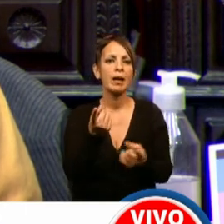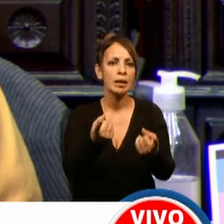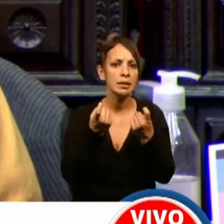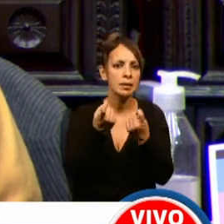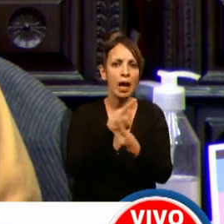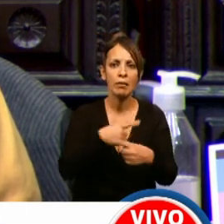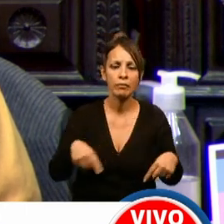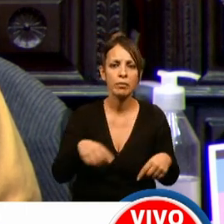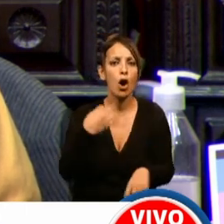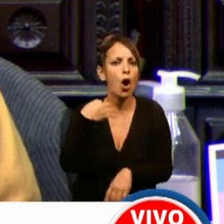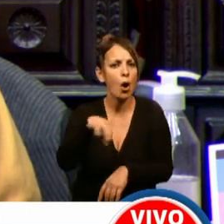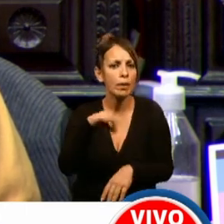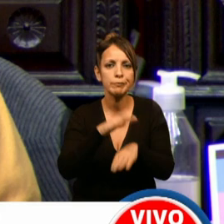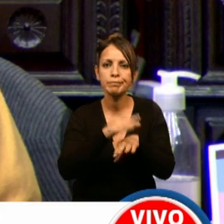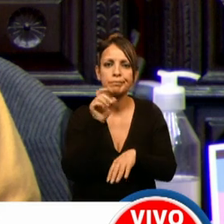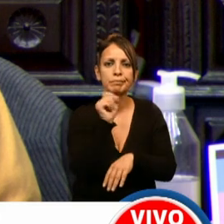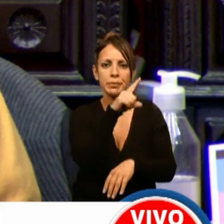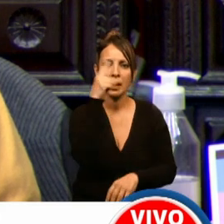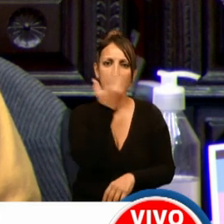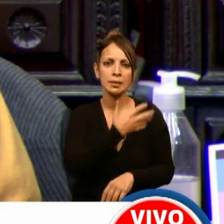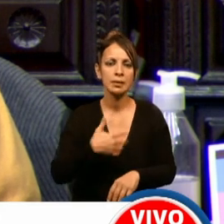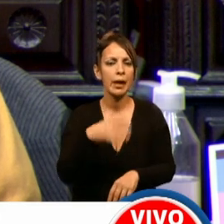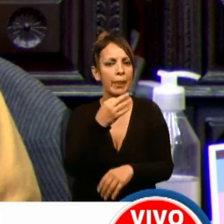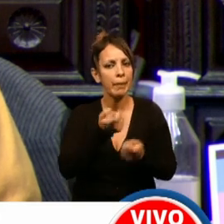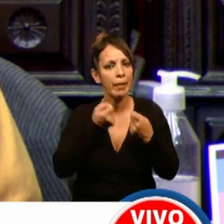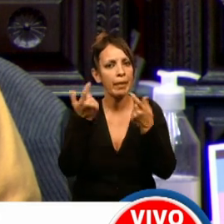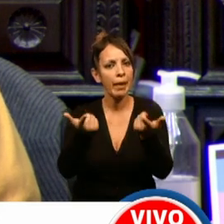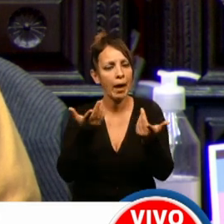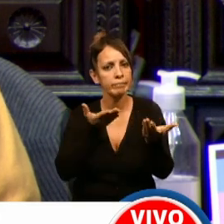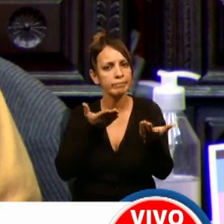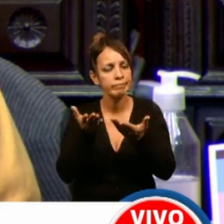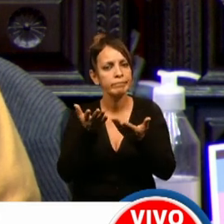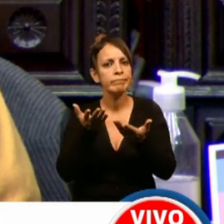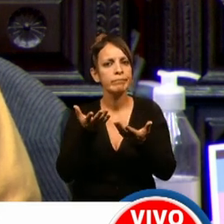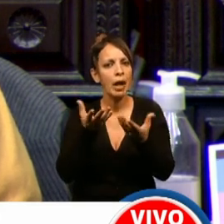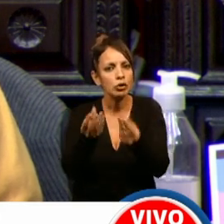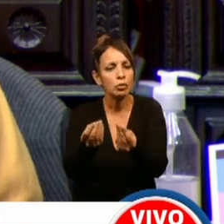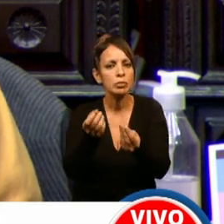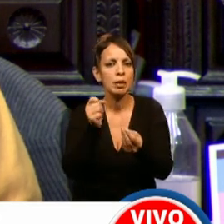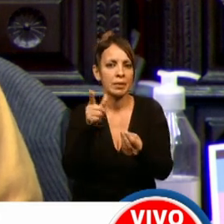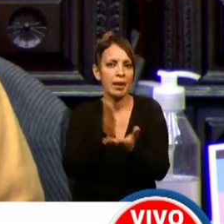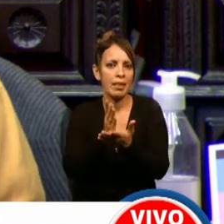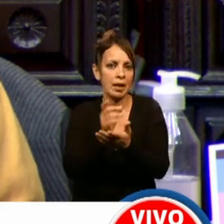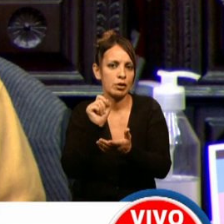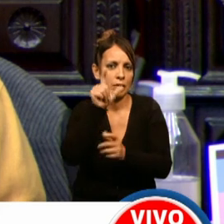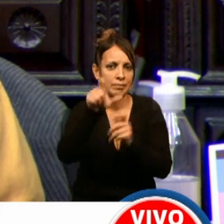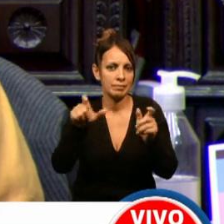la obligación del estado de concretar acciones positivas que hagan efectivos los derechos enunciados